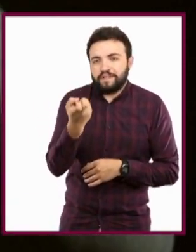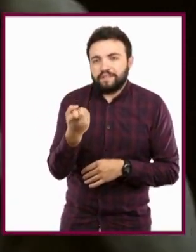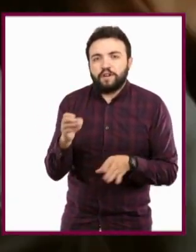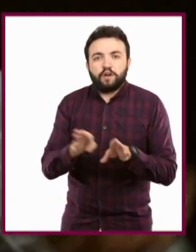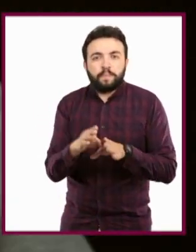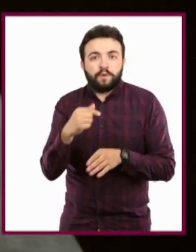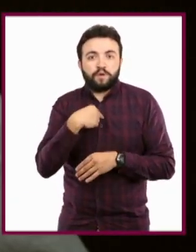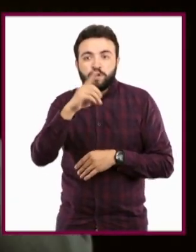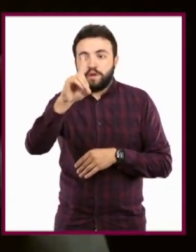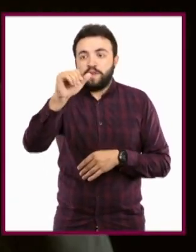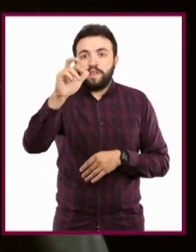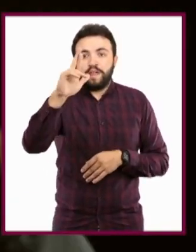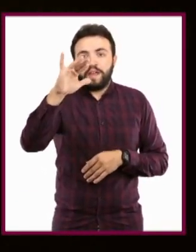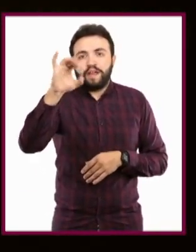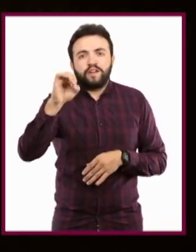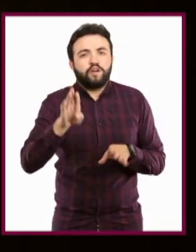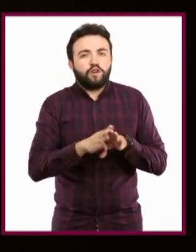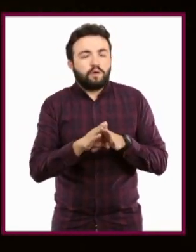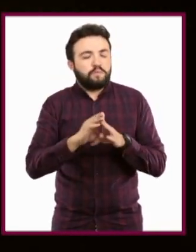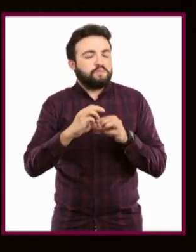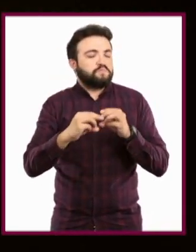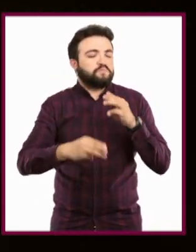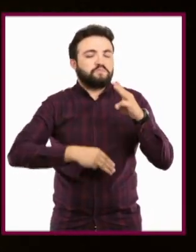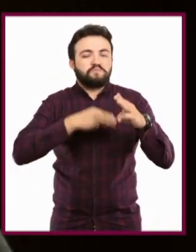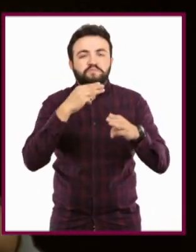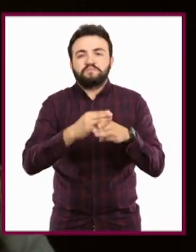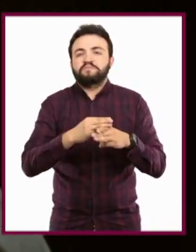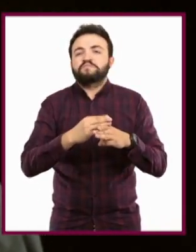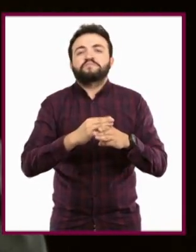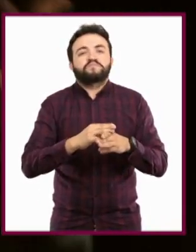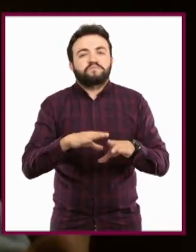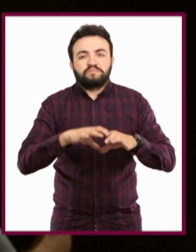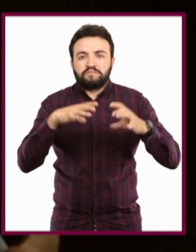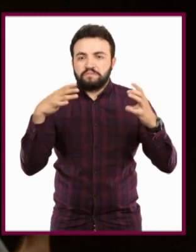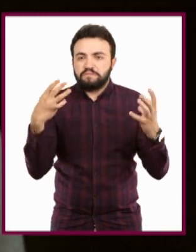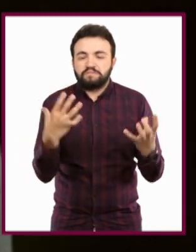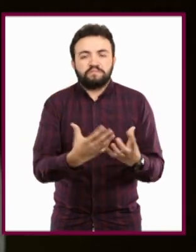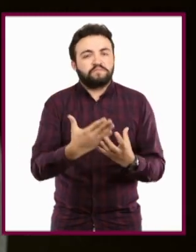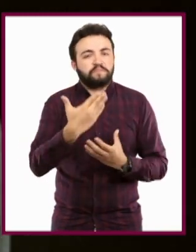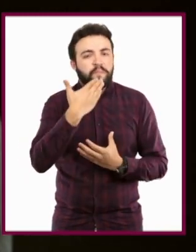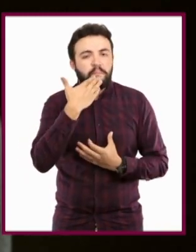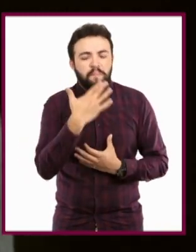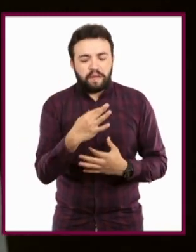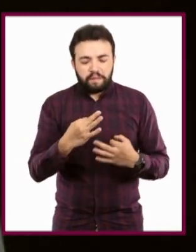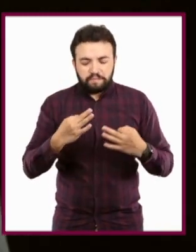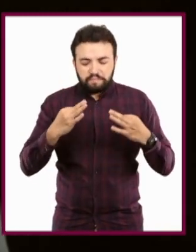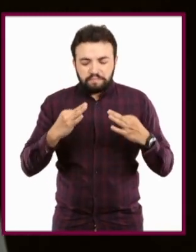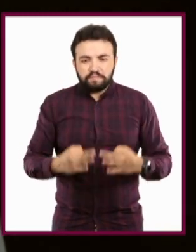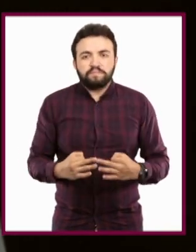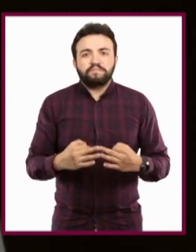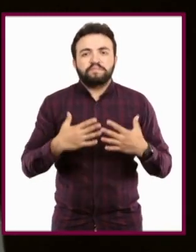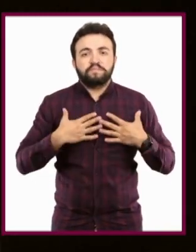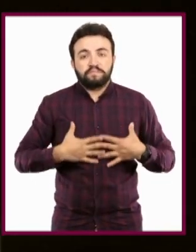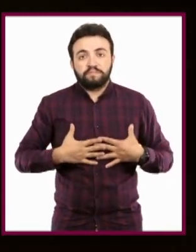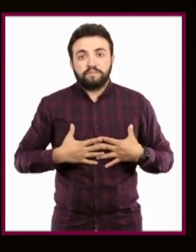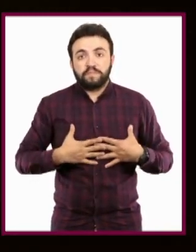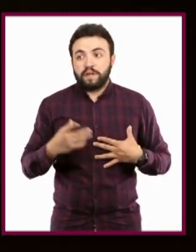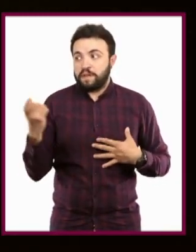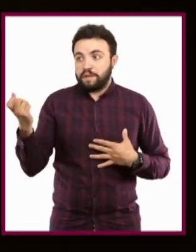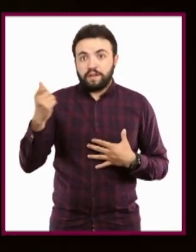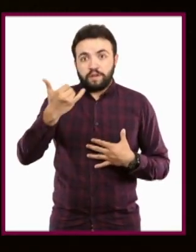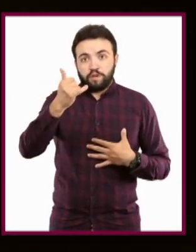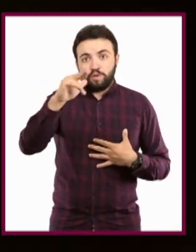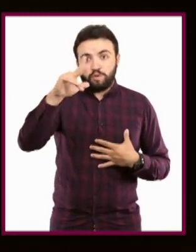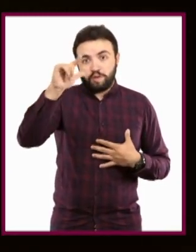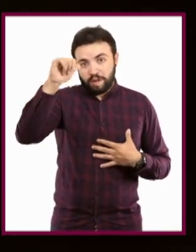Darío redondo, pleno. Bueno, Juliana me metió en todo este tema, porque ella lleva ya un buen tiempo en crisis. Yo le comenté